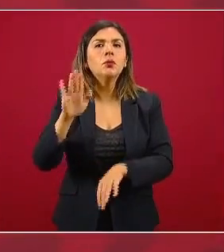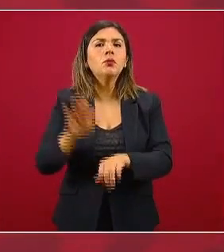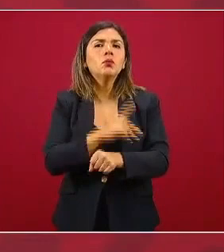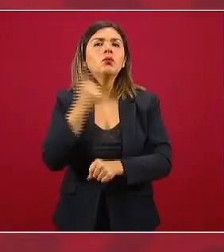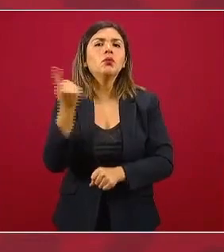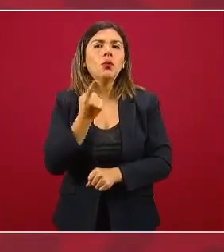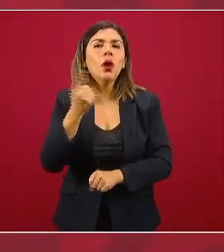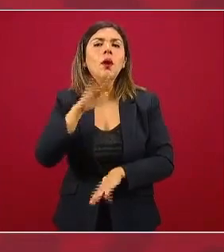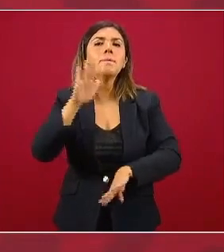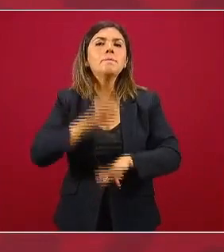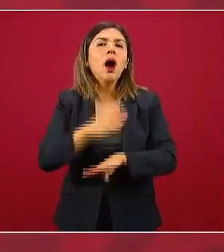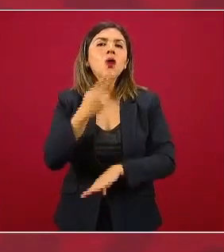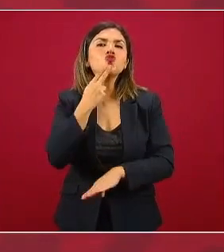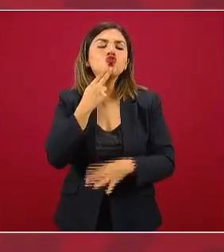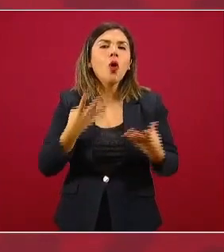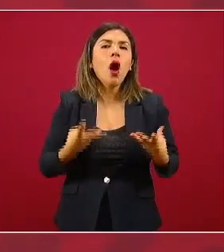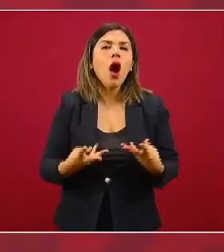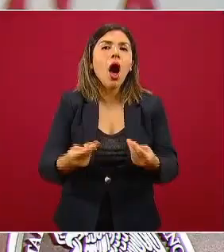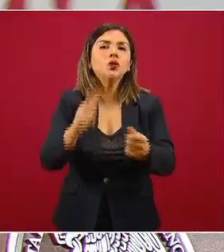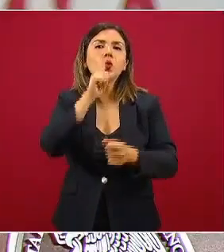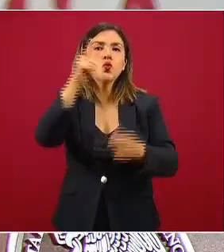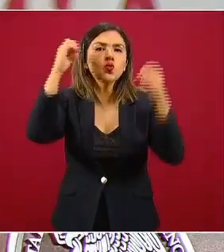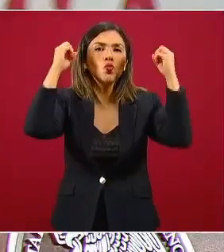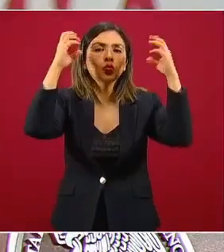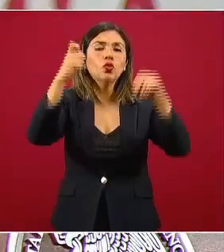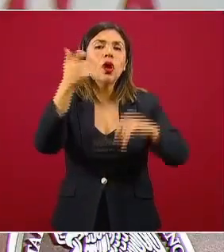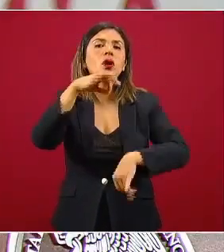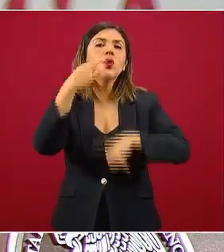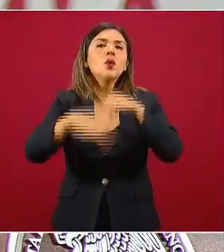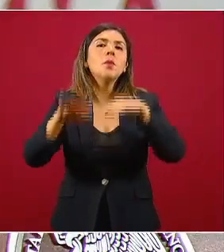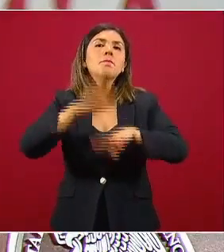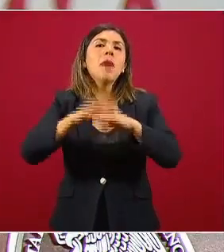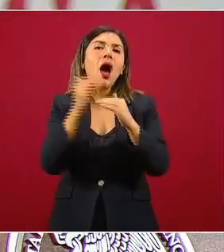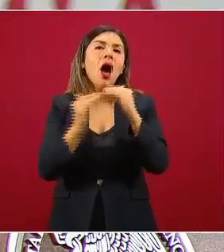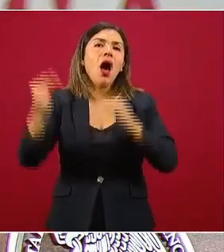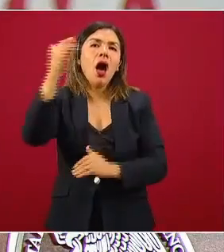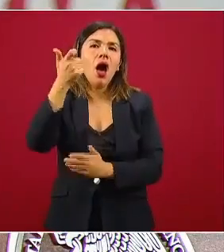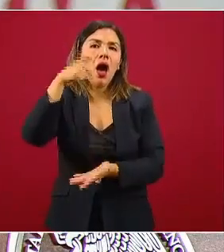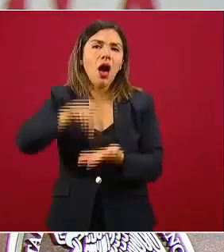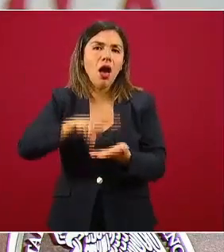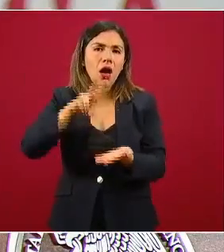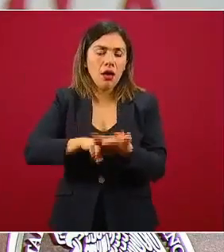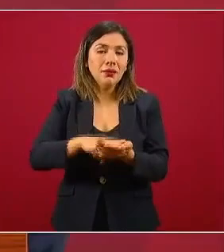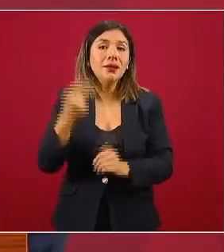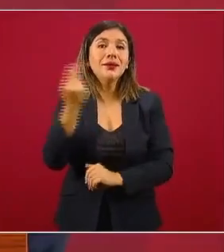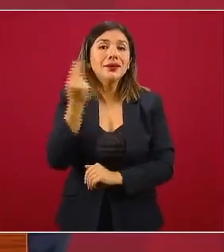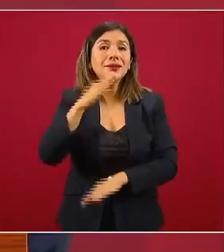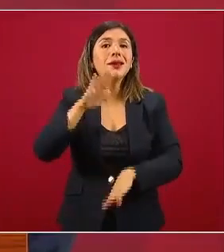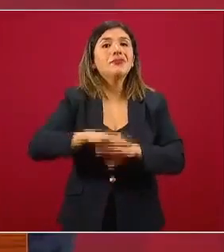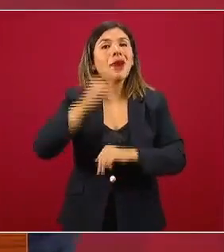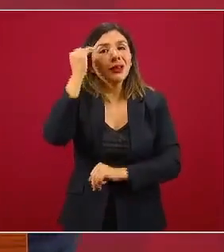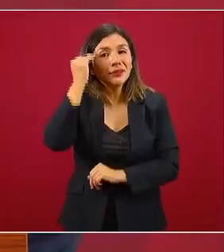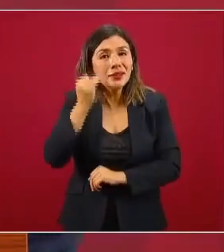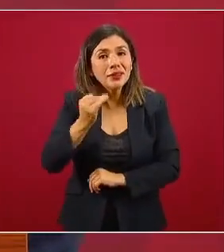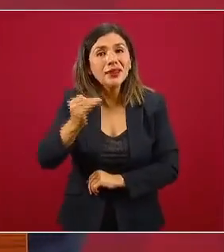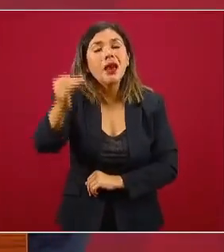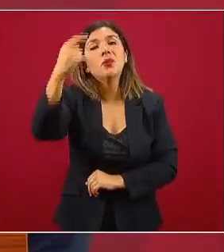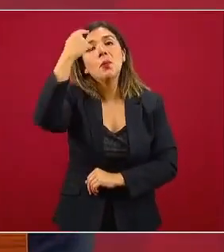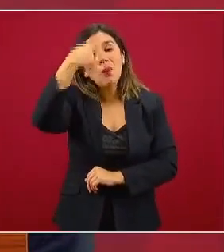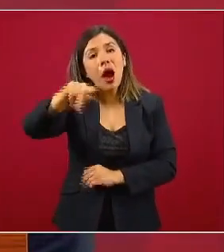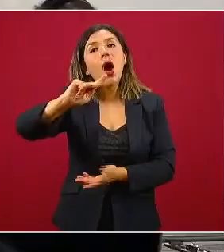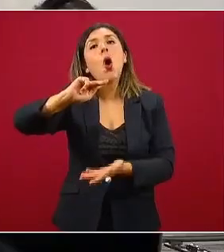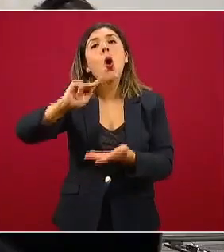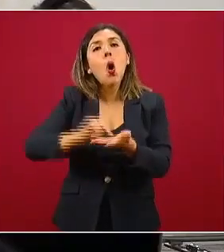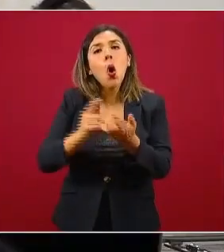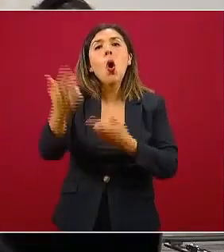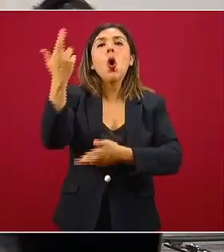porque se consumía más y era otra una tarifa más costosa, se requería tiempo para volver a